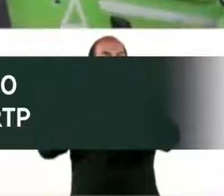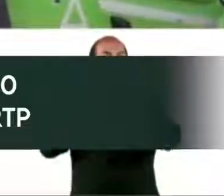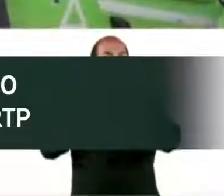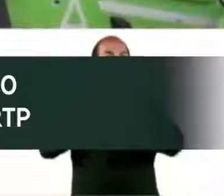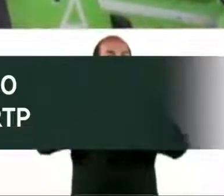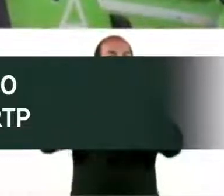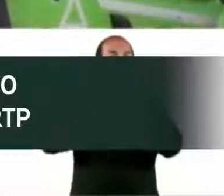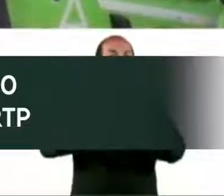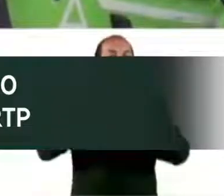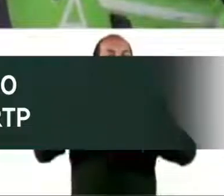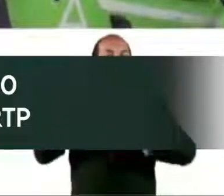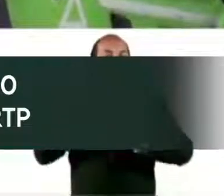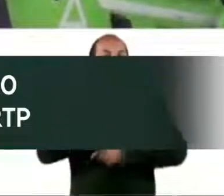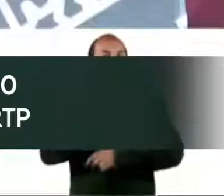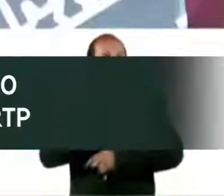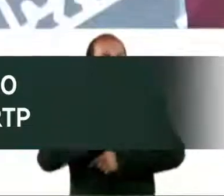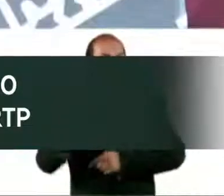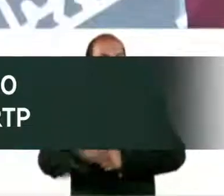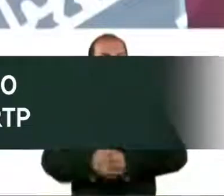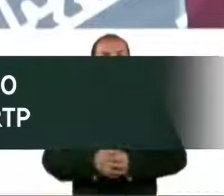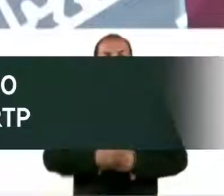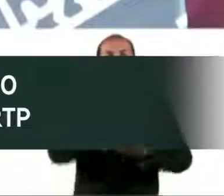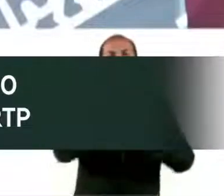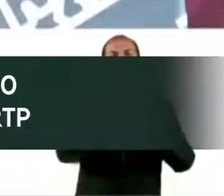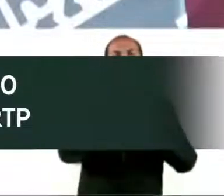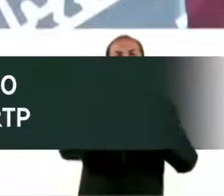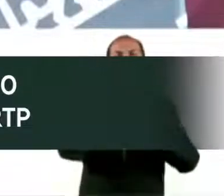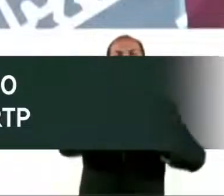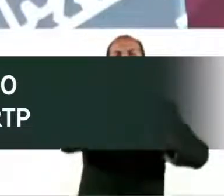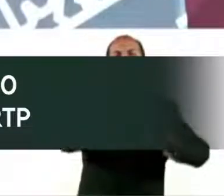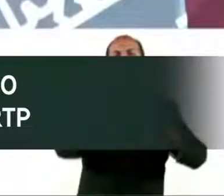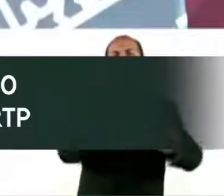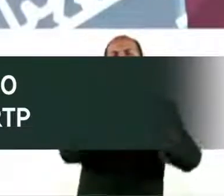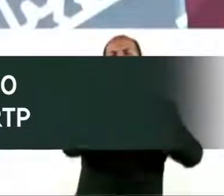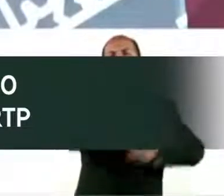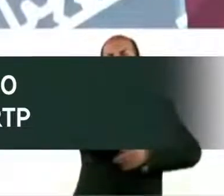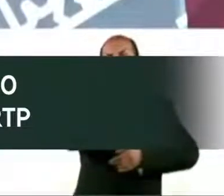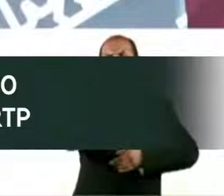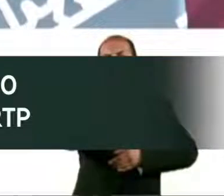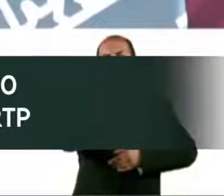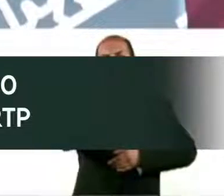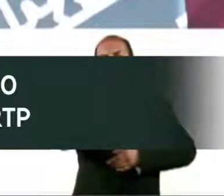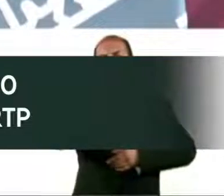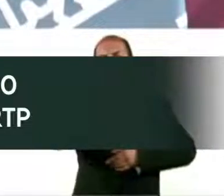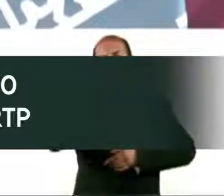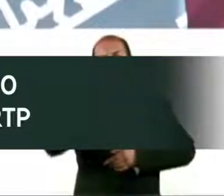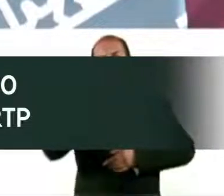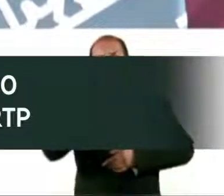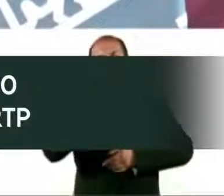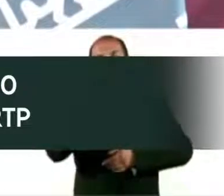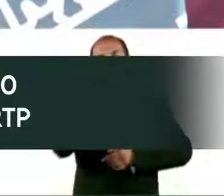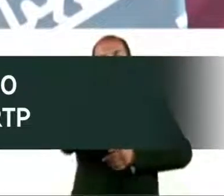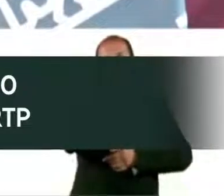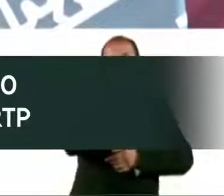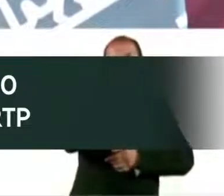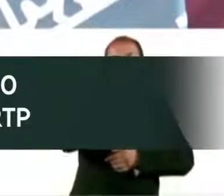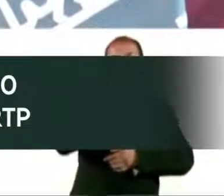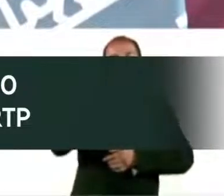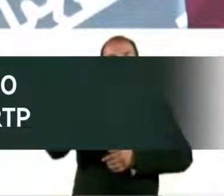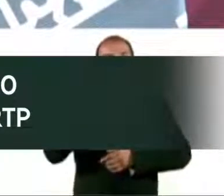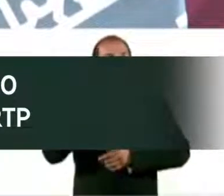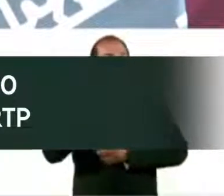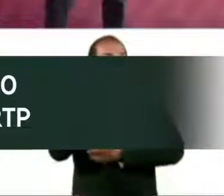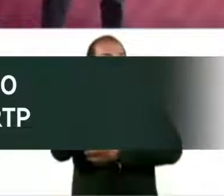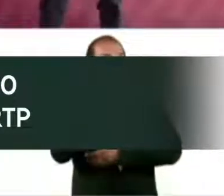2.478 millones de pesos para sumar 293 unidades nuevas de trolebuses, todo esto en apoyo a